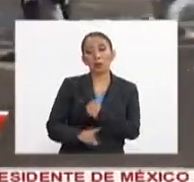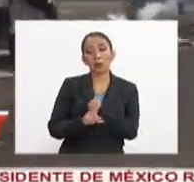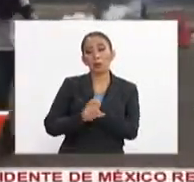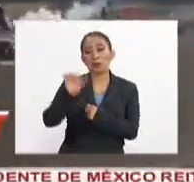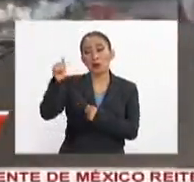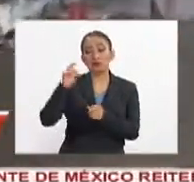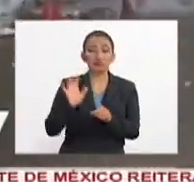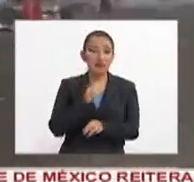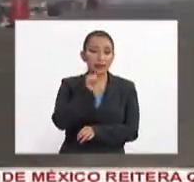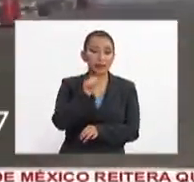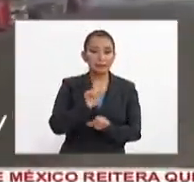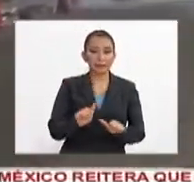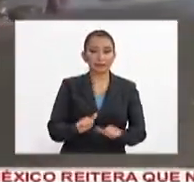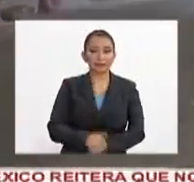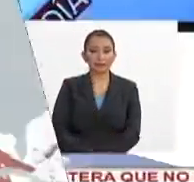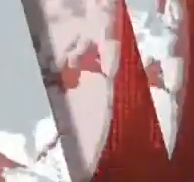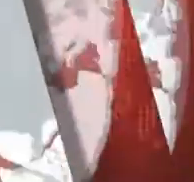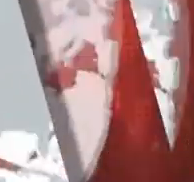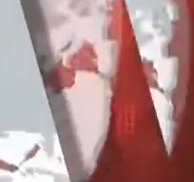de otro tipo.